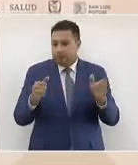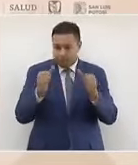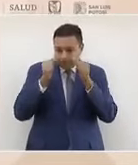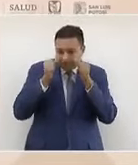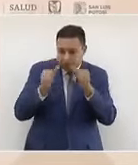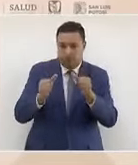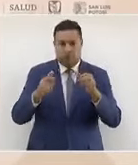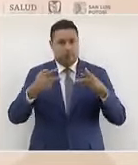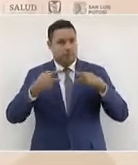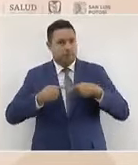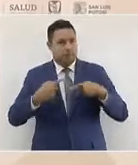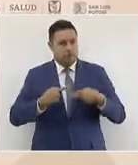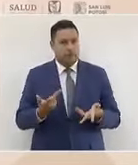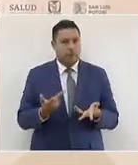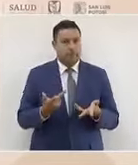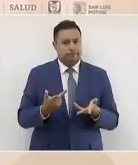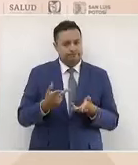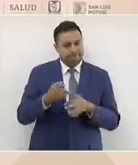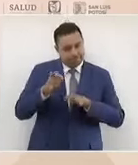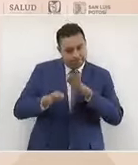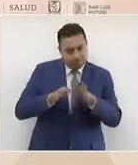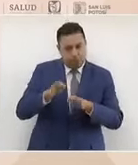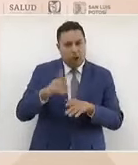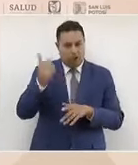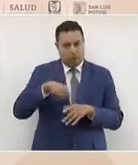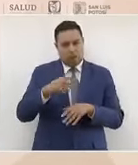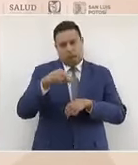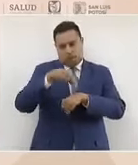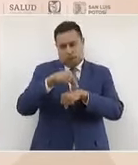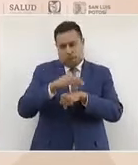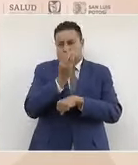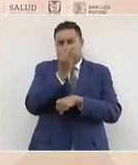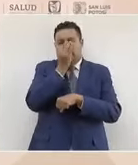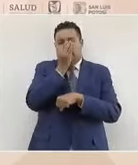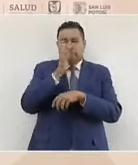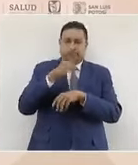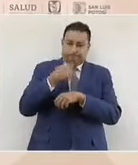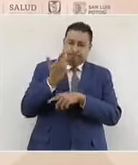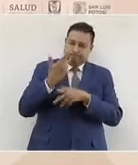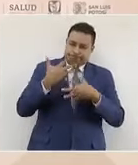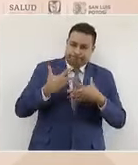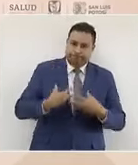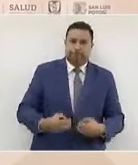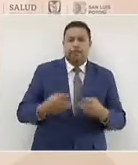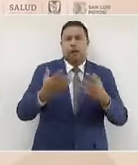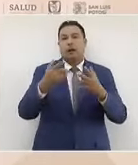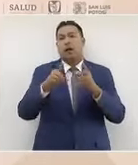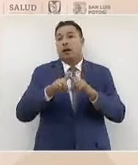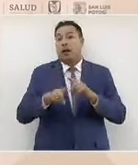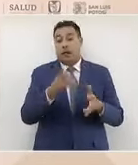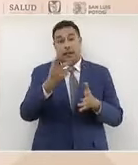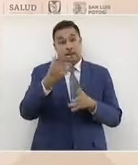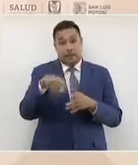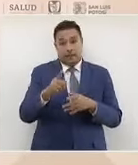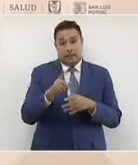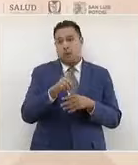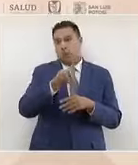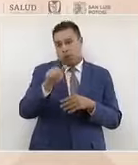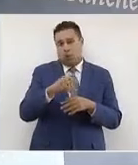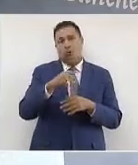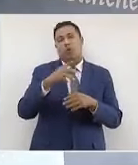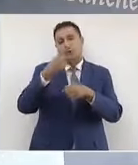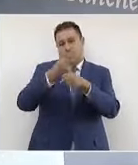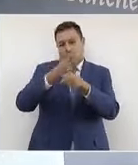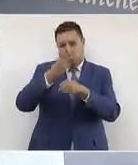de pacientes, primero como médico anestesiólogo, después como subdirector médico en el Instituto Mexicano del Seguro